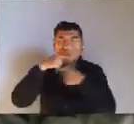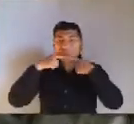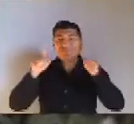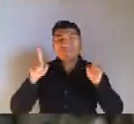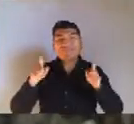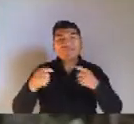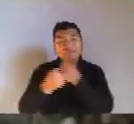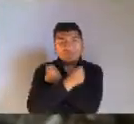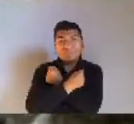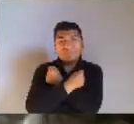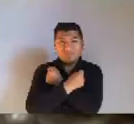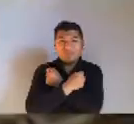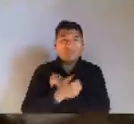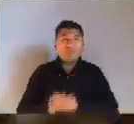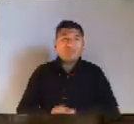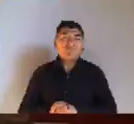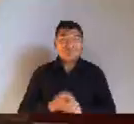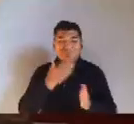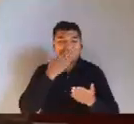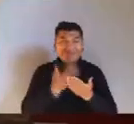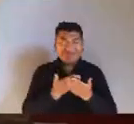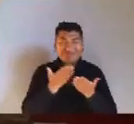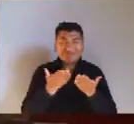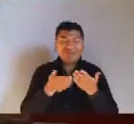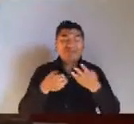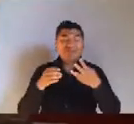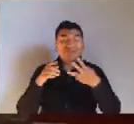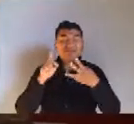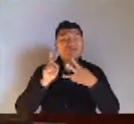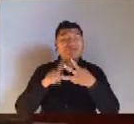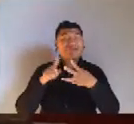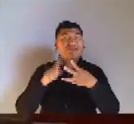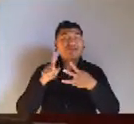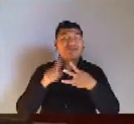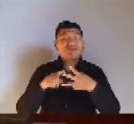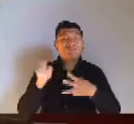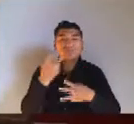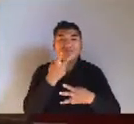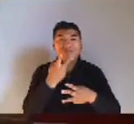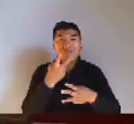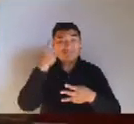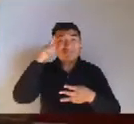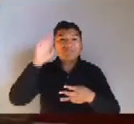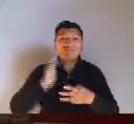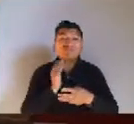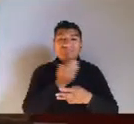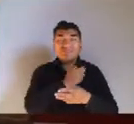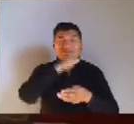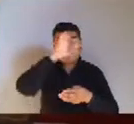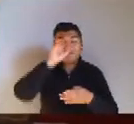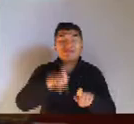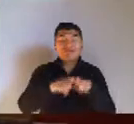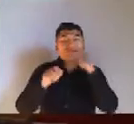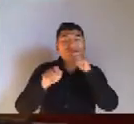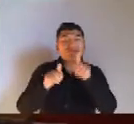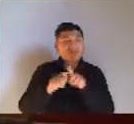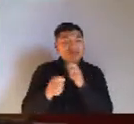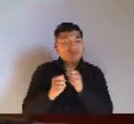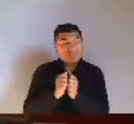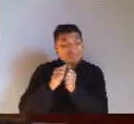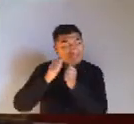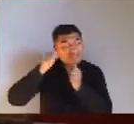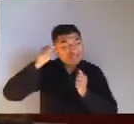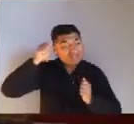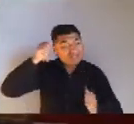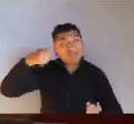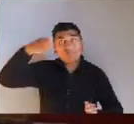El muy bien. El segundo criterio para que nuestros hermanos alejados de Dios por una u